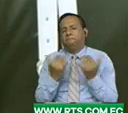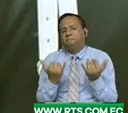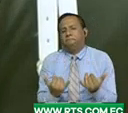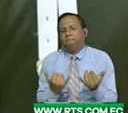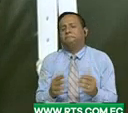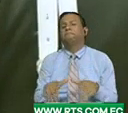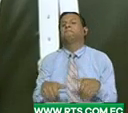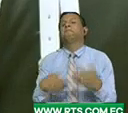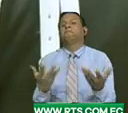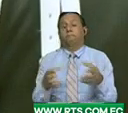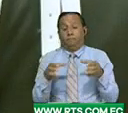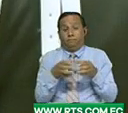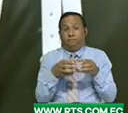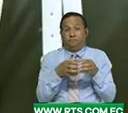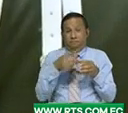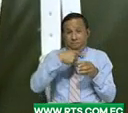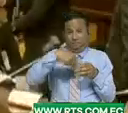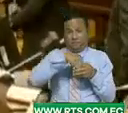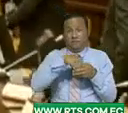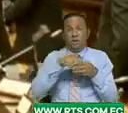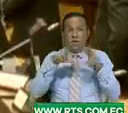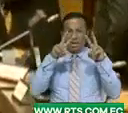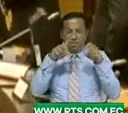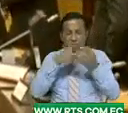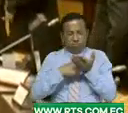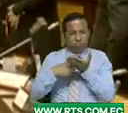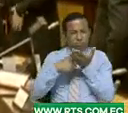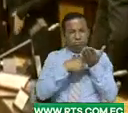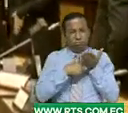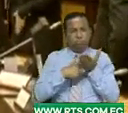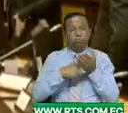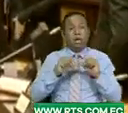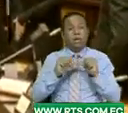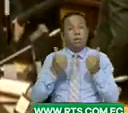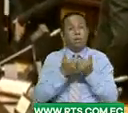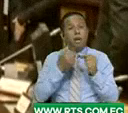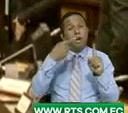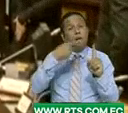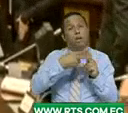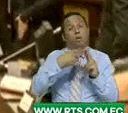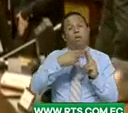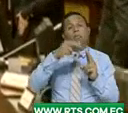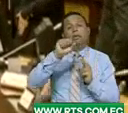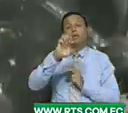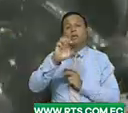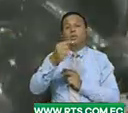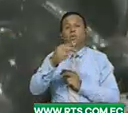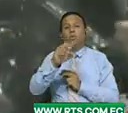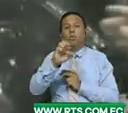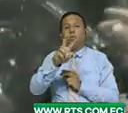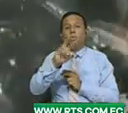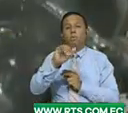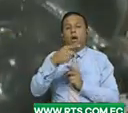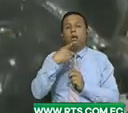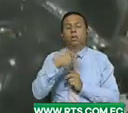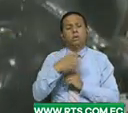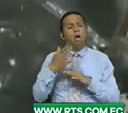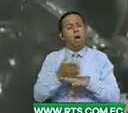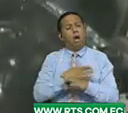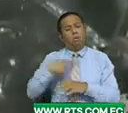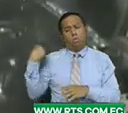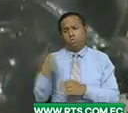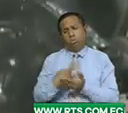artífice la Comisión de Fiscalización. El asambleísta Bruno Segovia se quiso adelantar a posibles críticas por su decisión de última